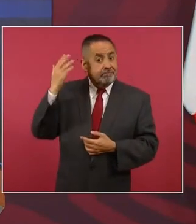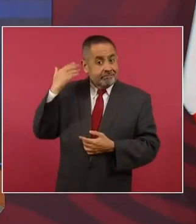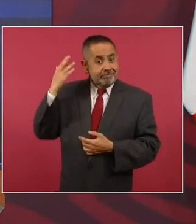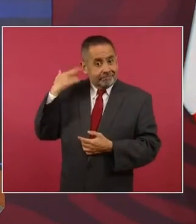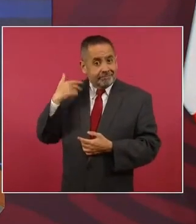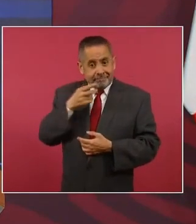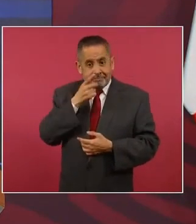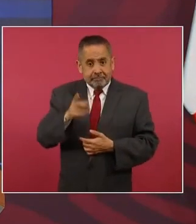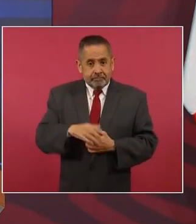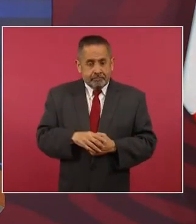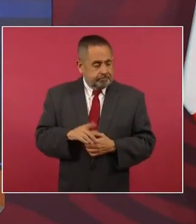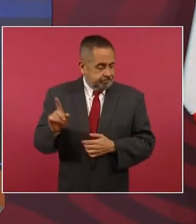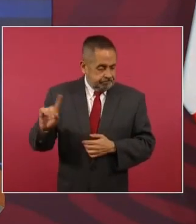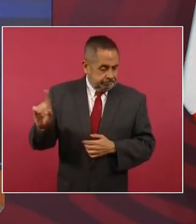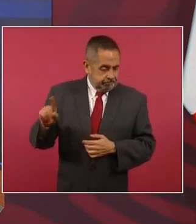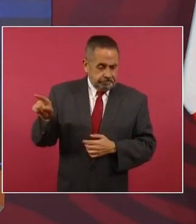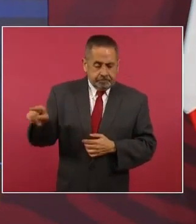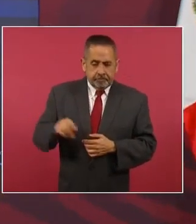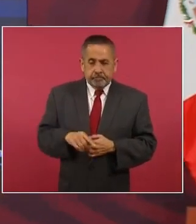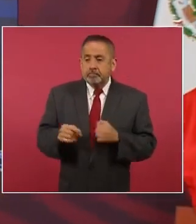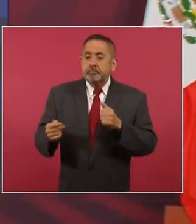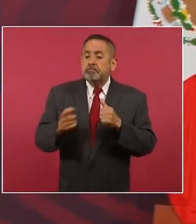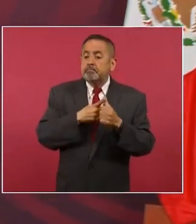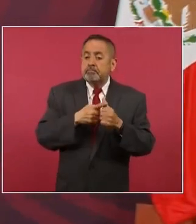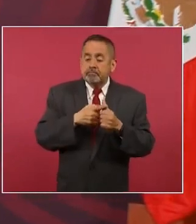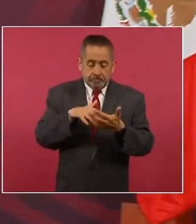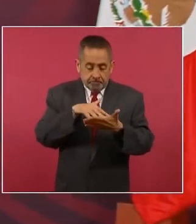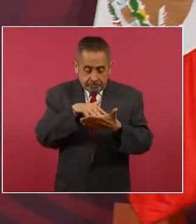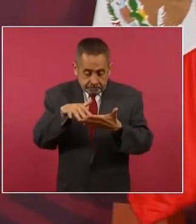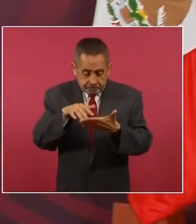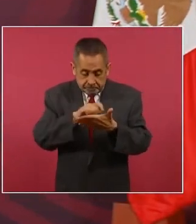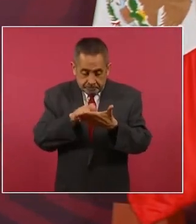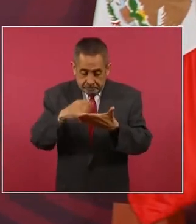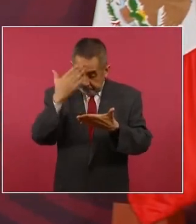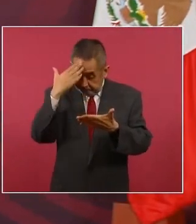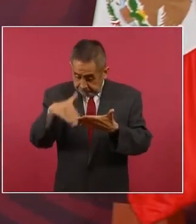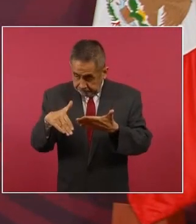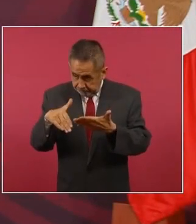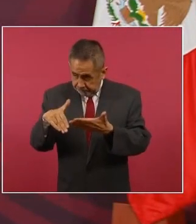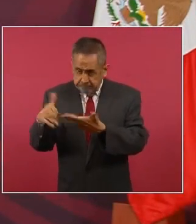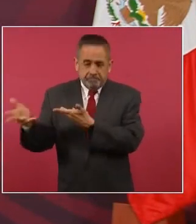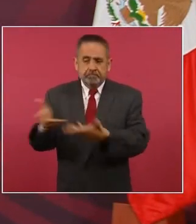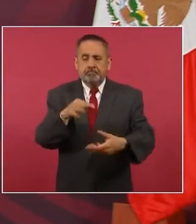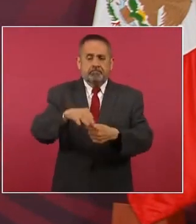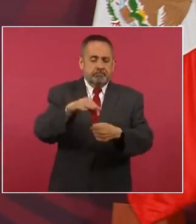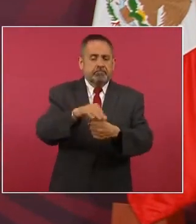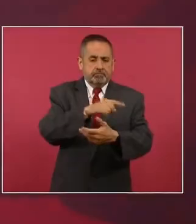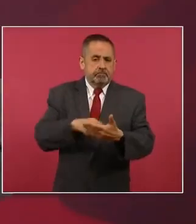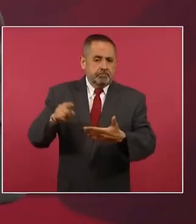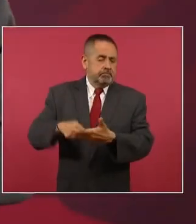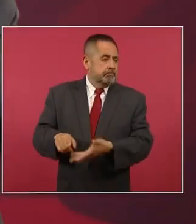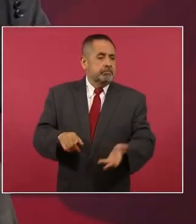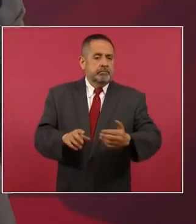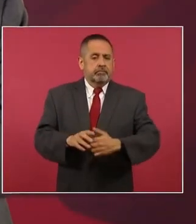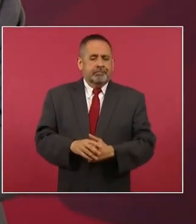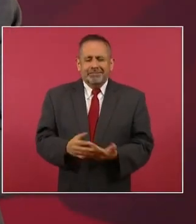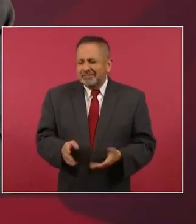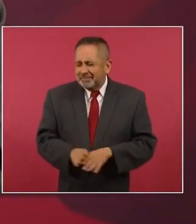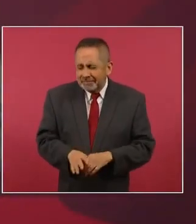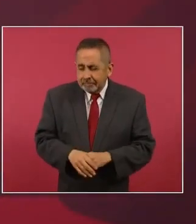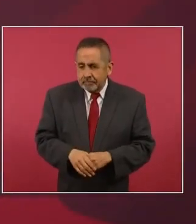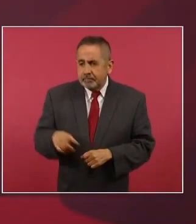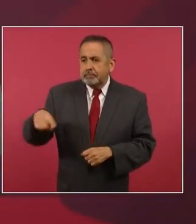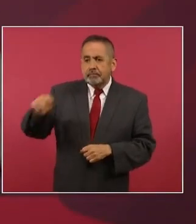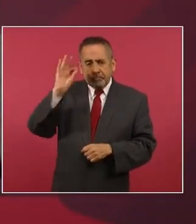que se tenía que saber leer y escribir para votar. ¿Cómo iban a votar